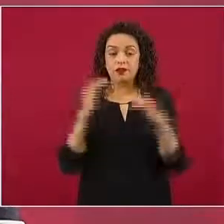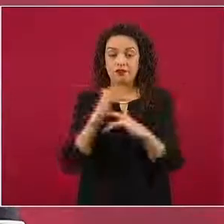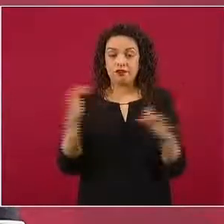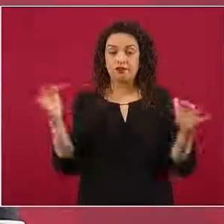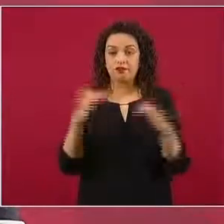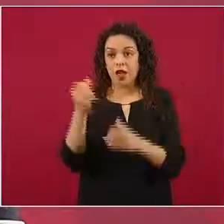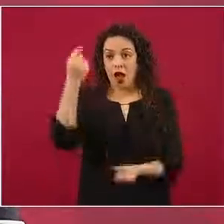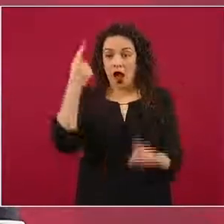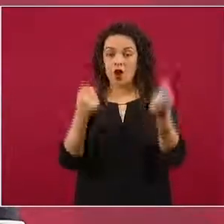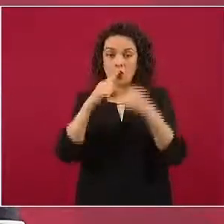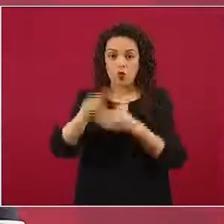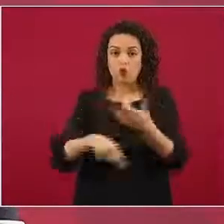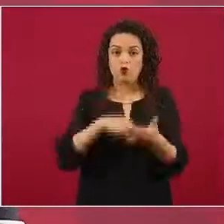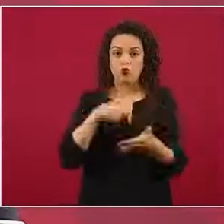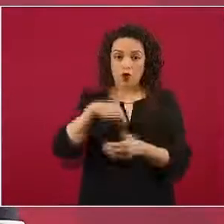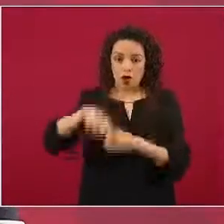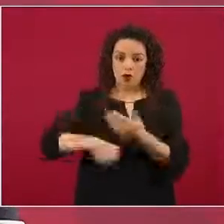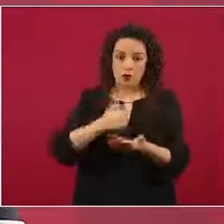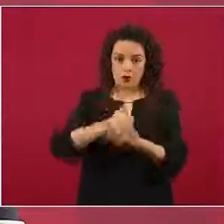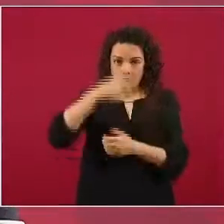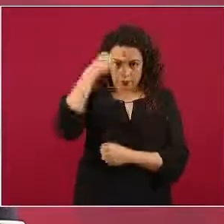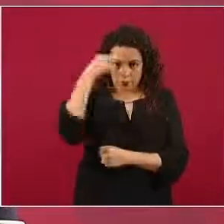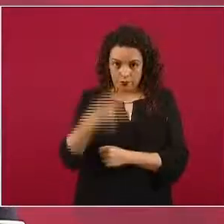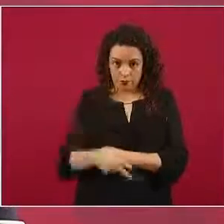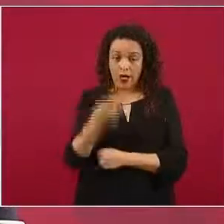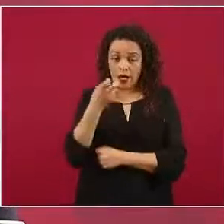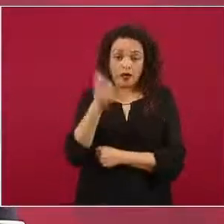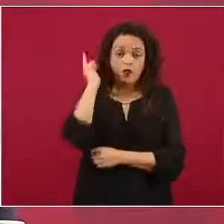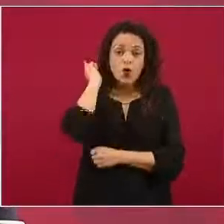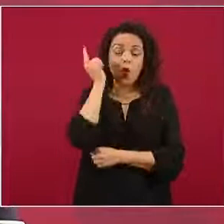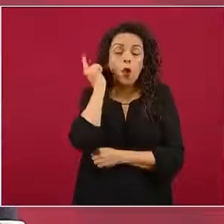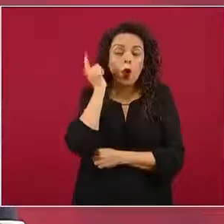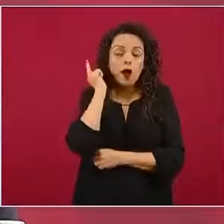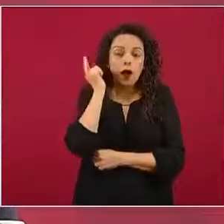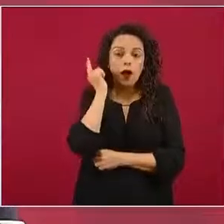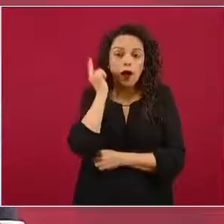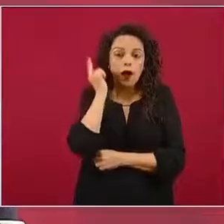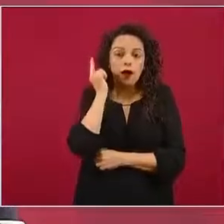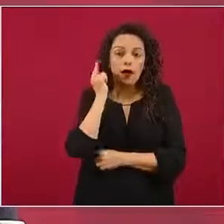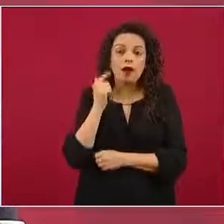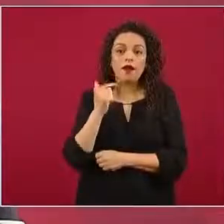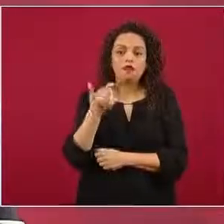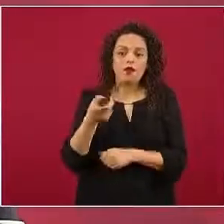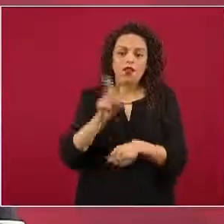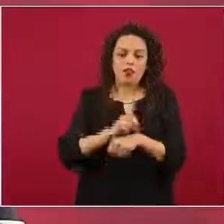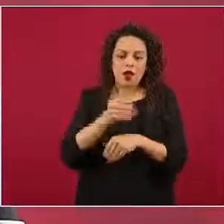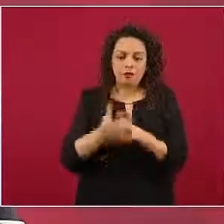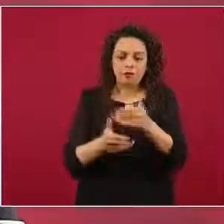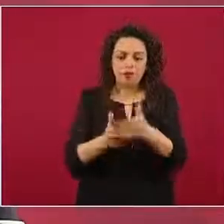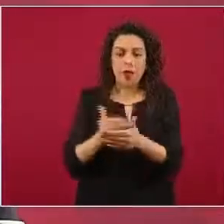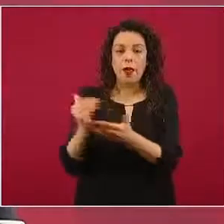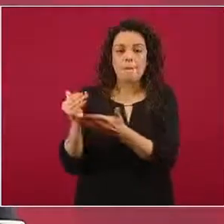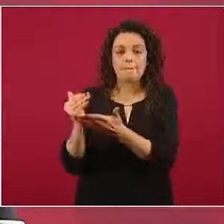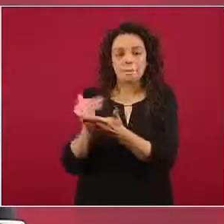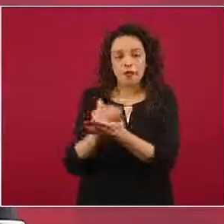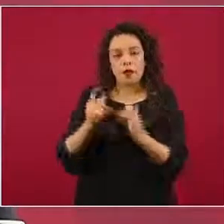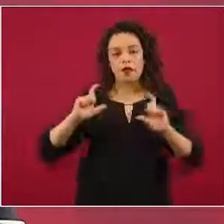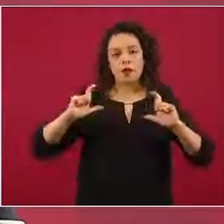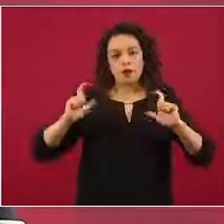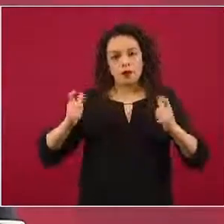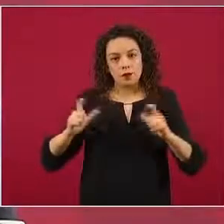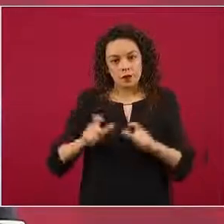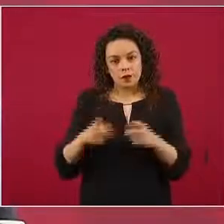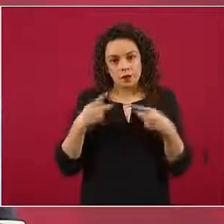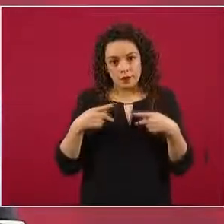Esto lógicamente esperemos que cambie en los siguientes días, pero va a cambiar si, como